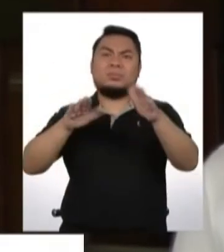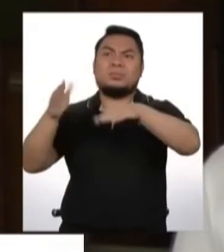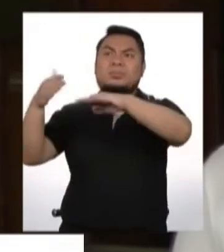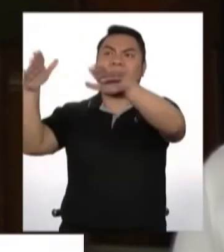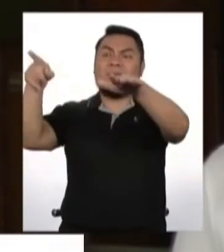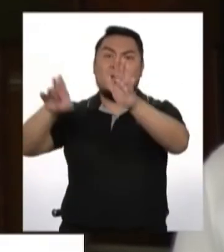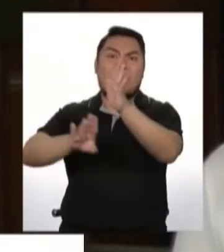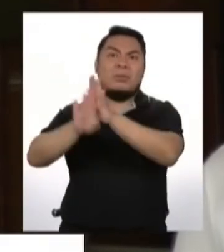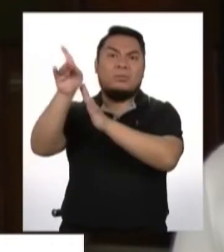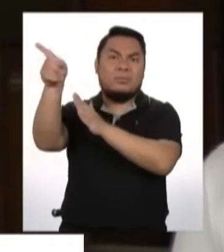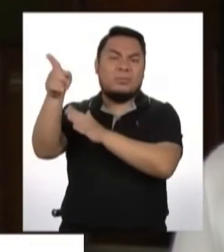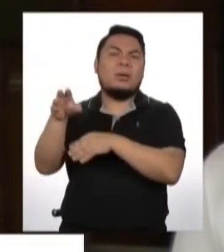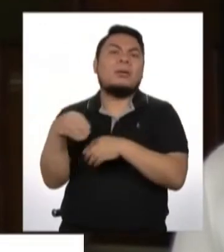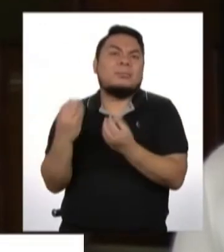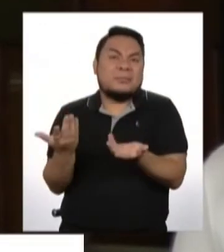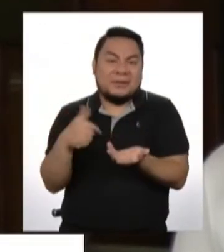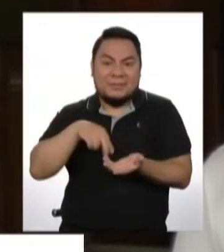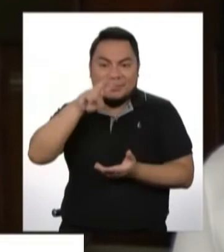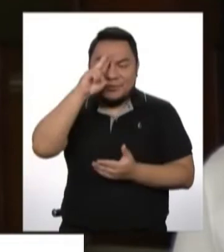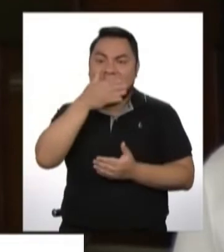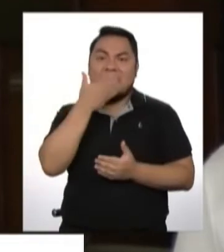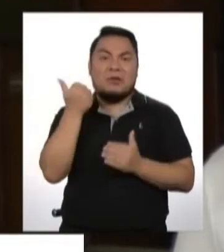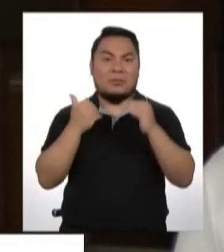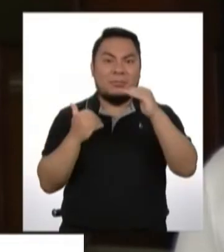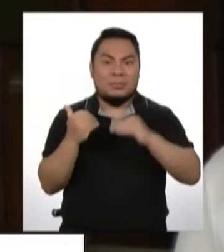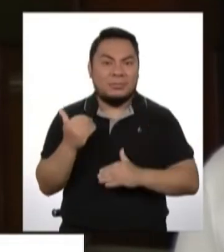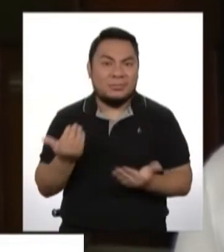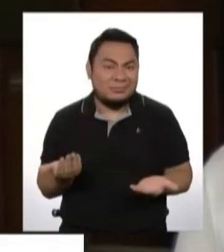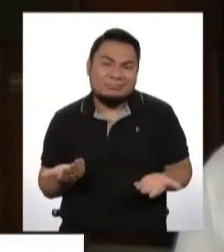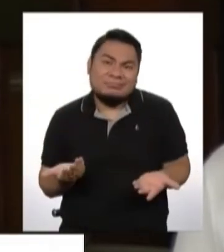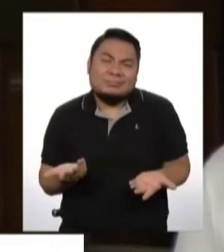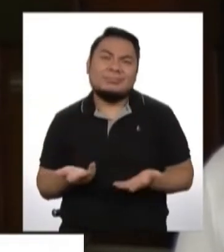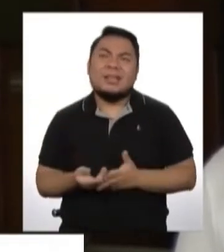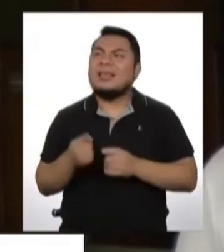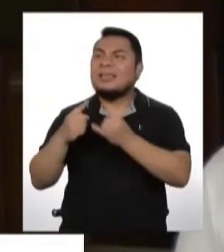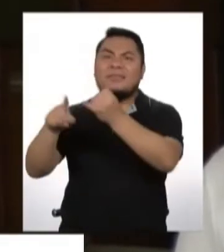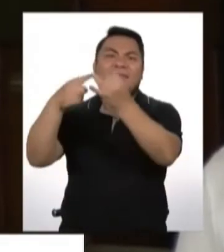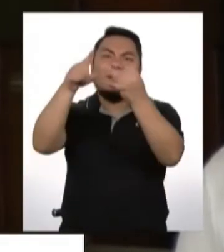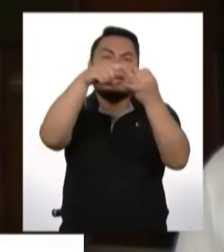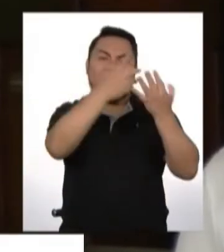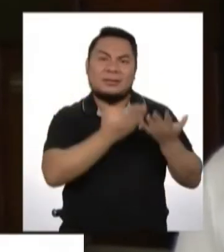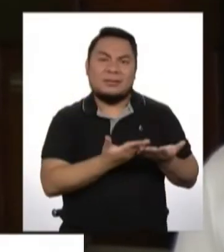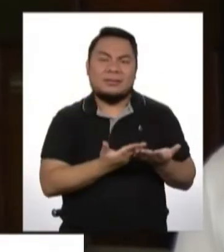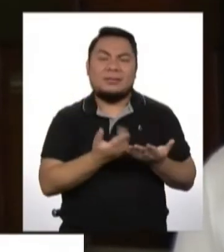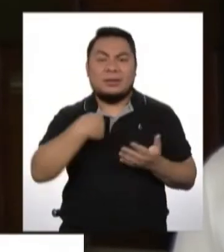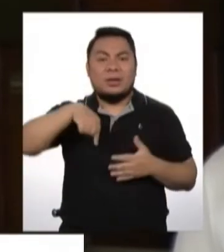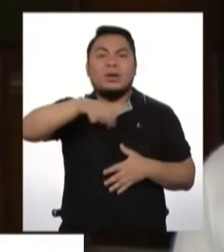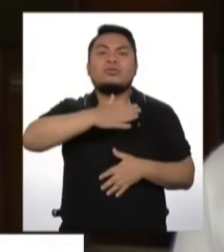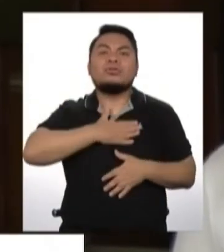tal y como lo hemos visto en distintos programas. Pero podemos sí compararnos con